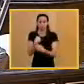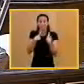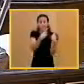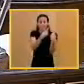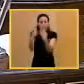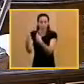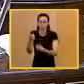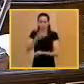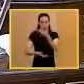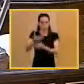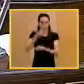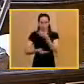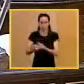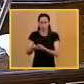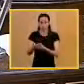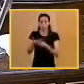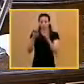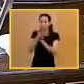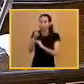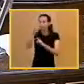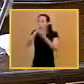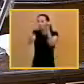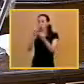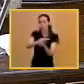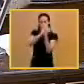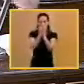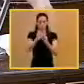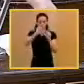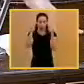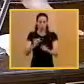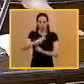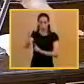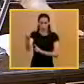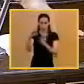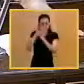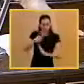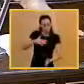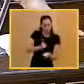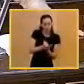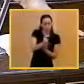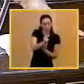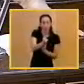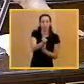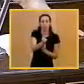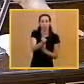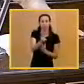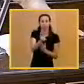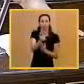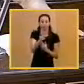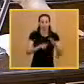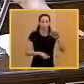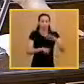más colaboración, otra postura para restaurar nuestra base agraria, así como para desarrollar